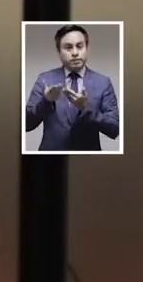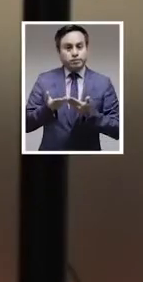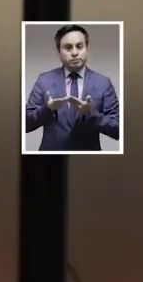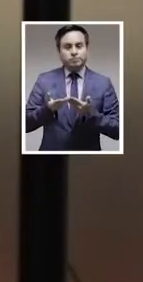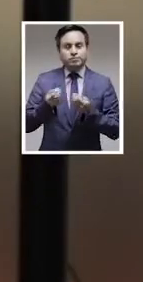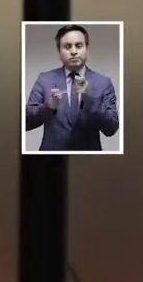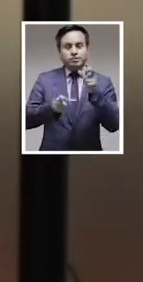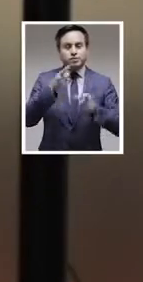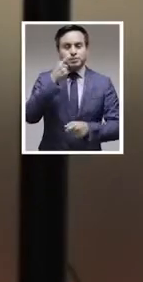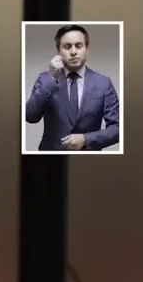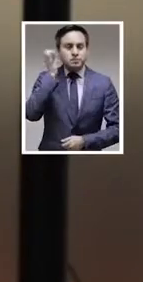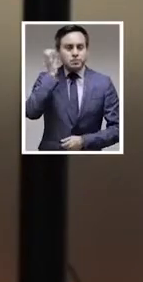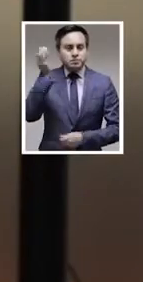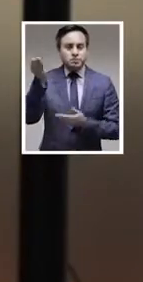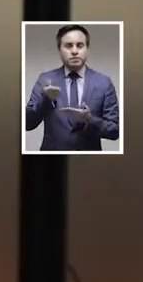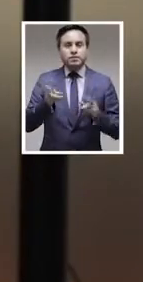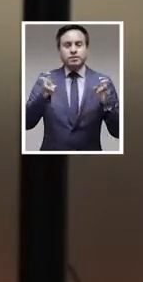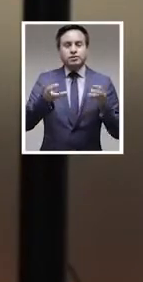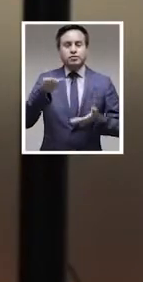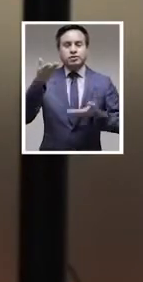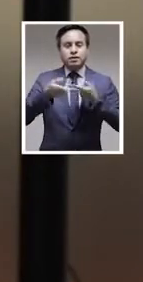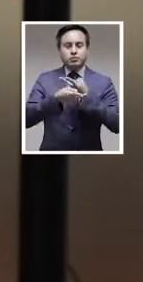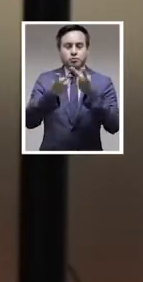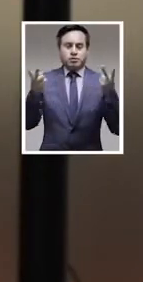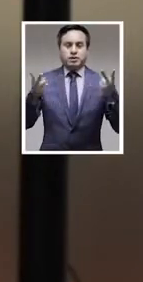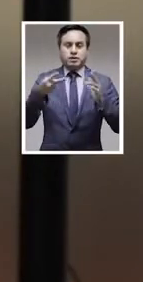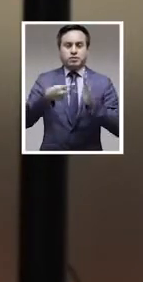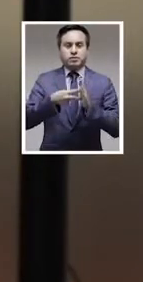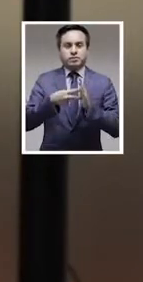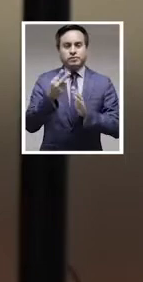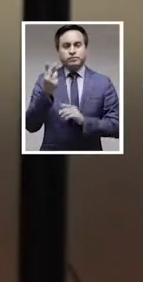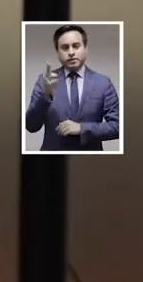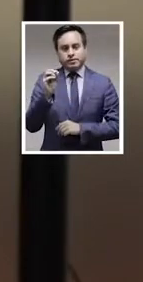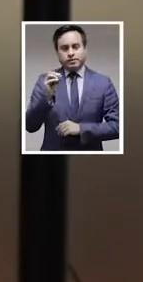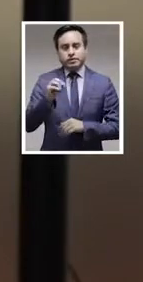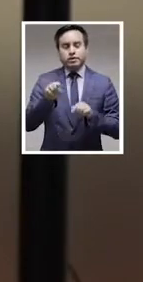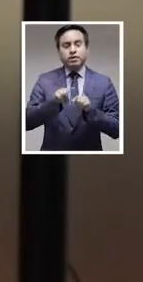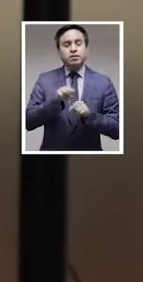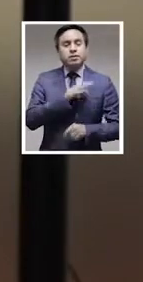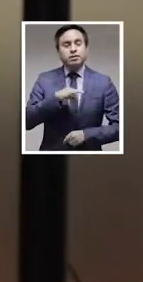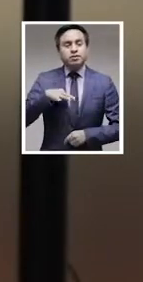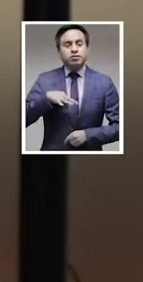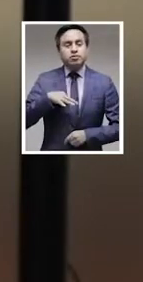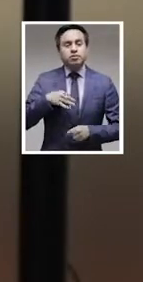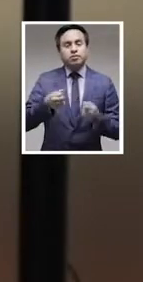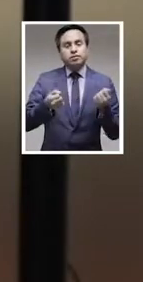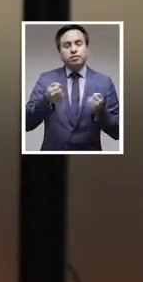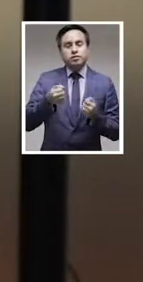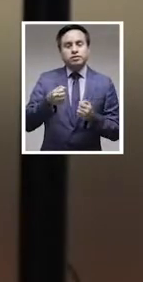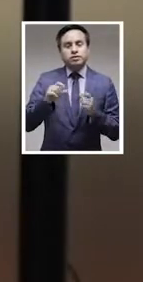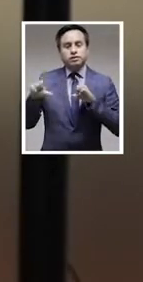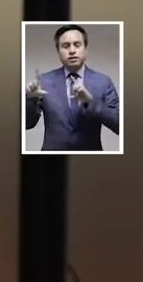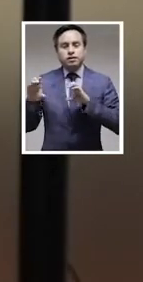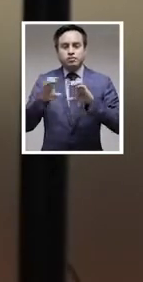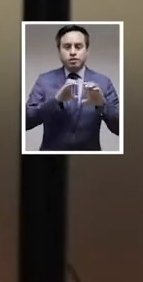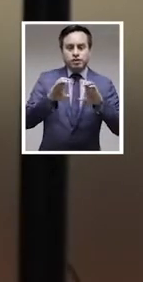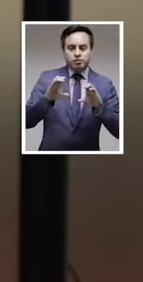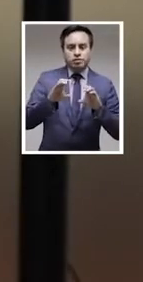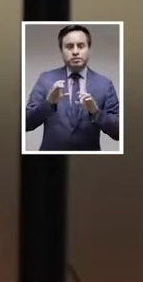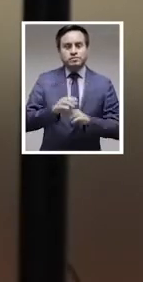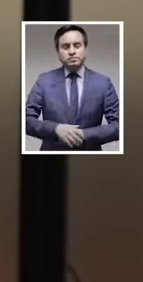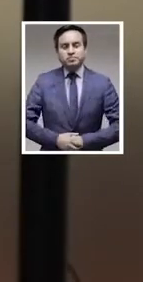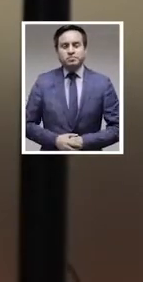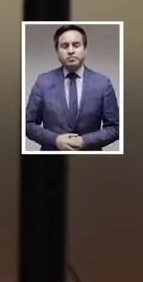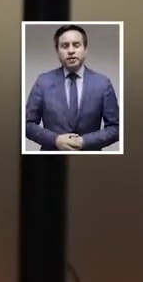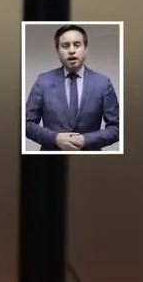Bienvenidos, bienvenidas a esta cuenta pública 2020 del Ministerio de Transportes y Telecomunicaciones.